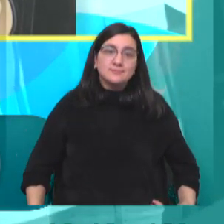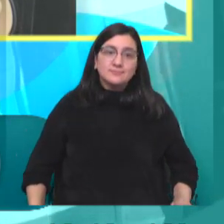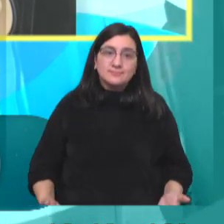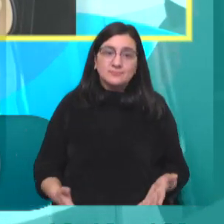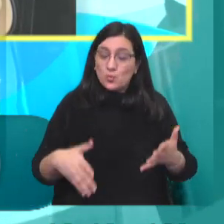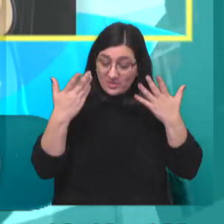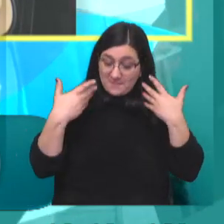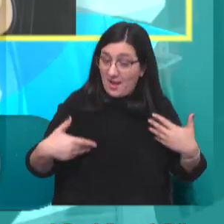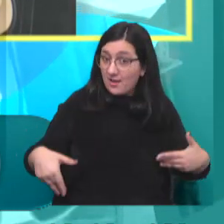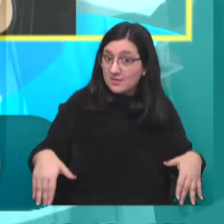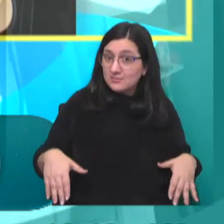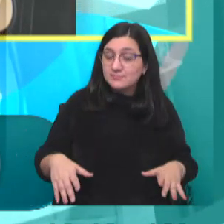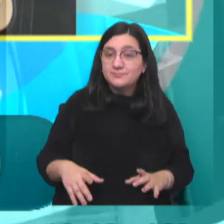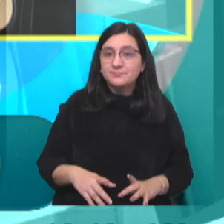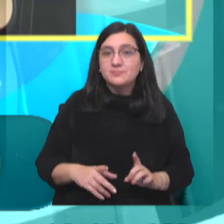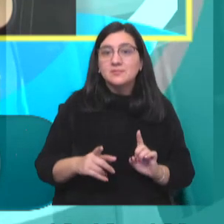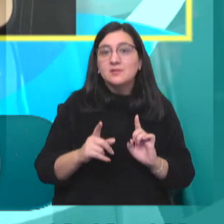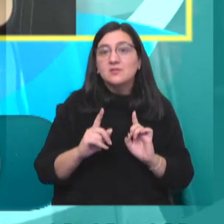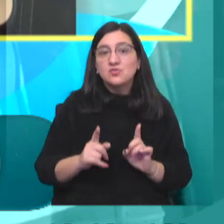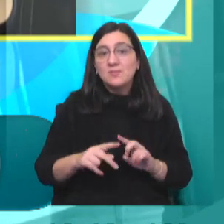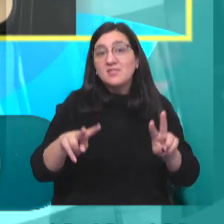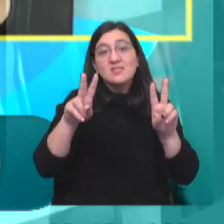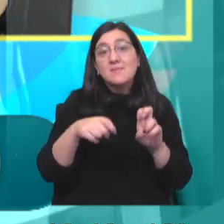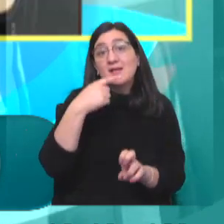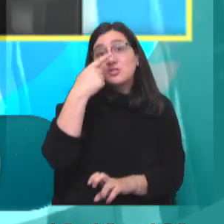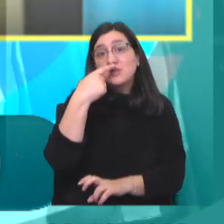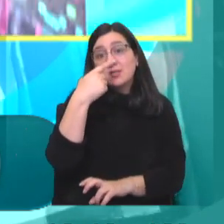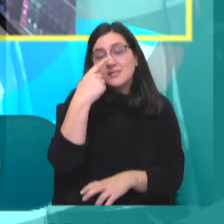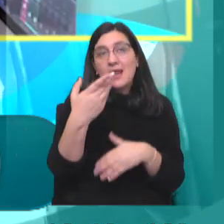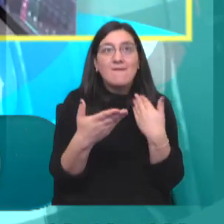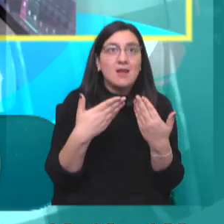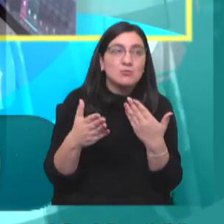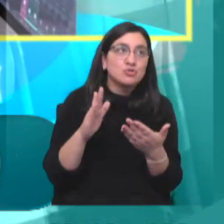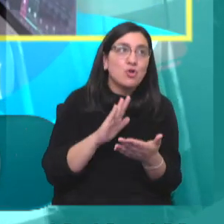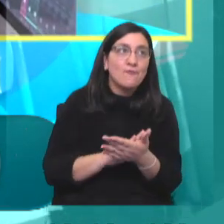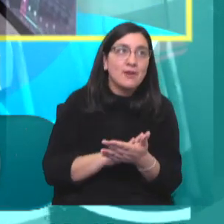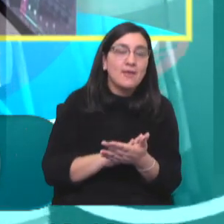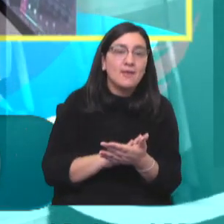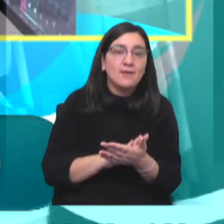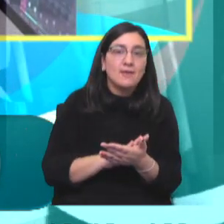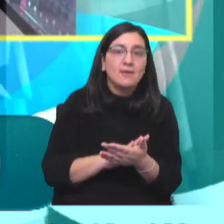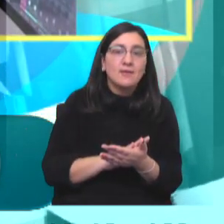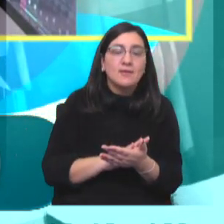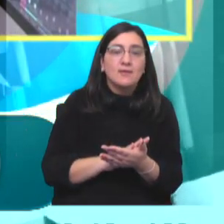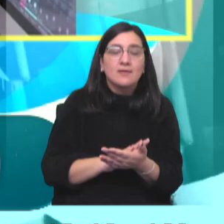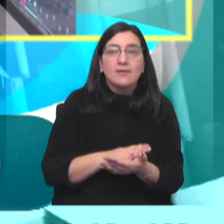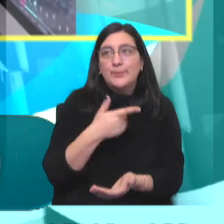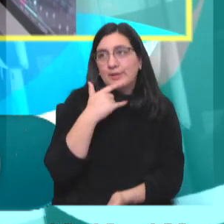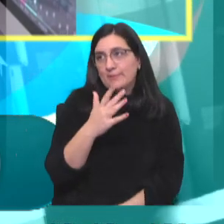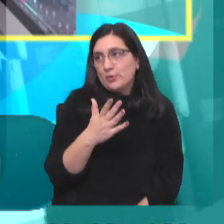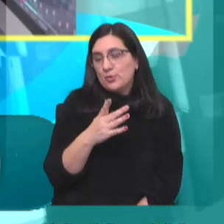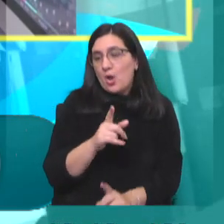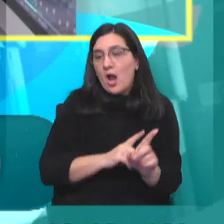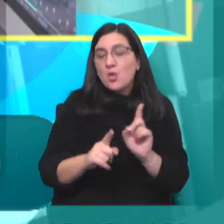Nuestra imagen, sino también de temas que nos interesan. Hablamos, tenemos disparadores como, por ejemplo,